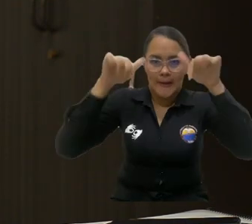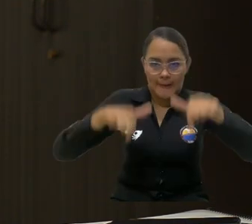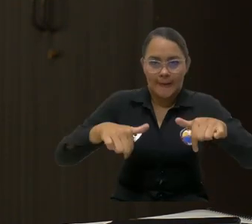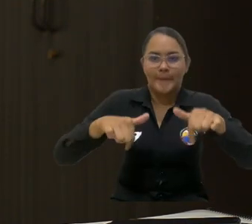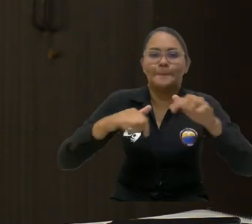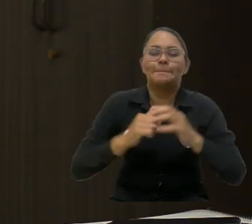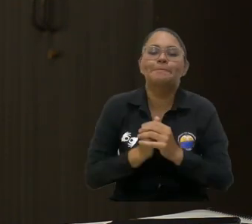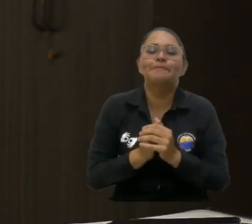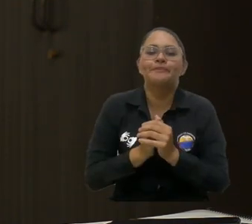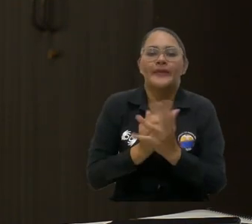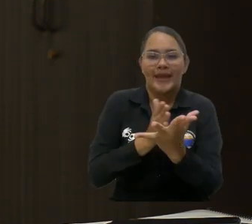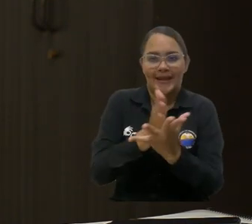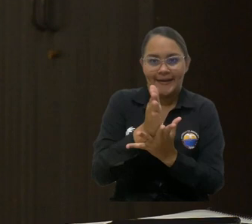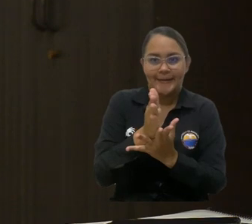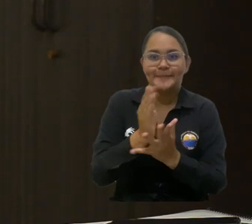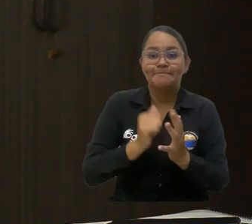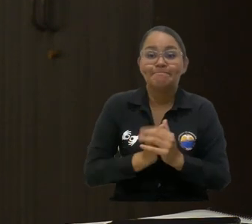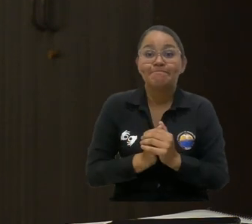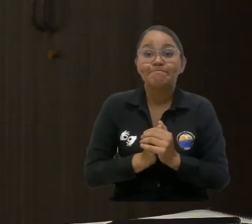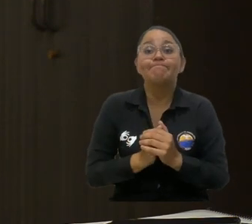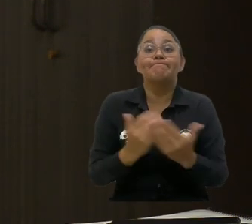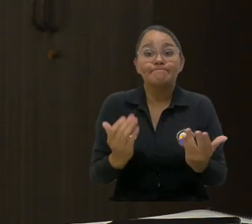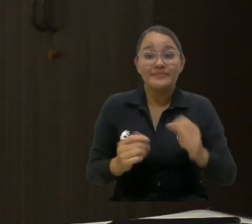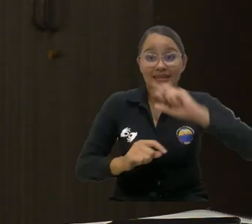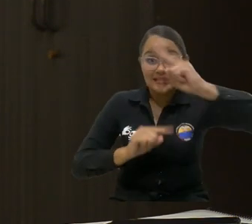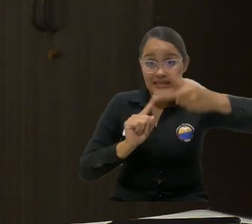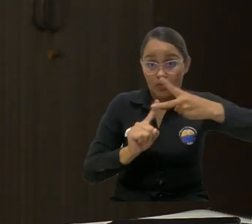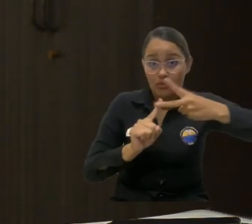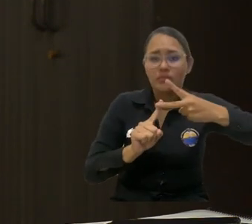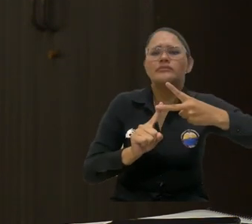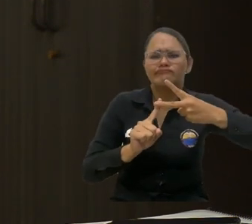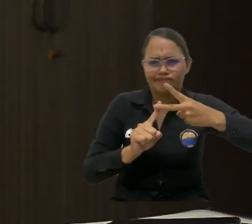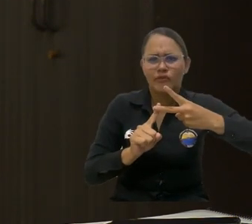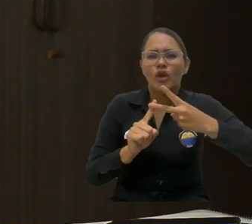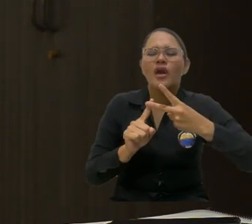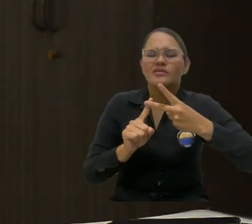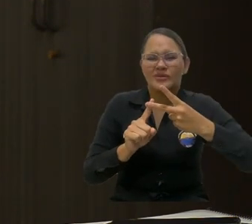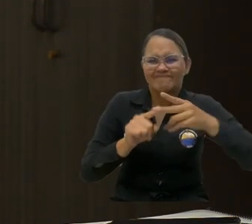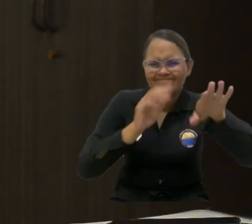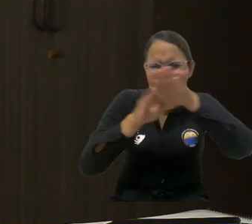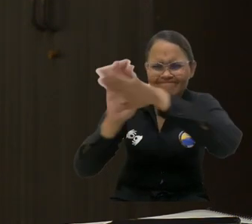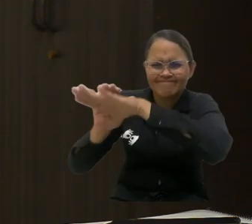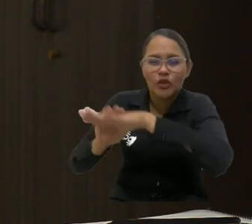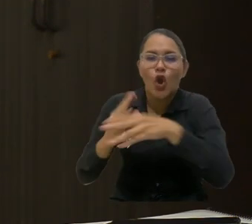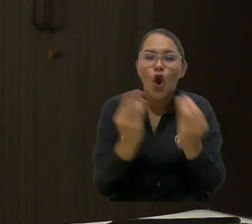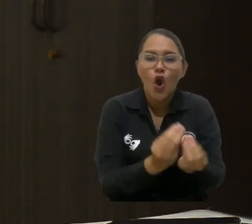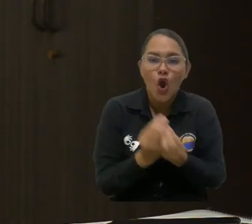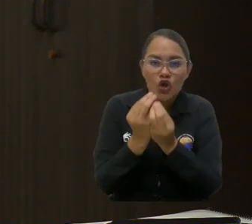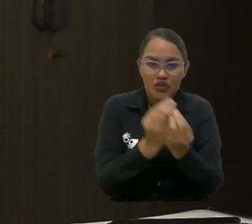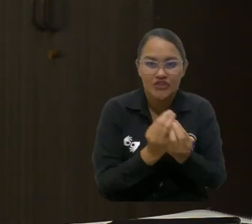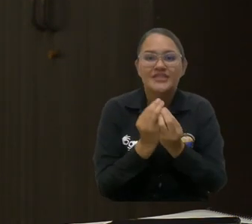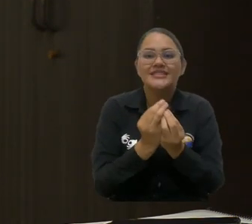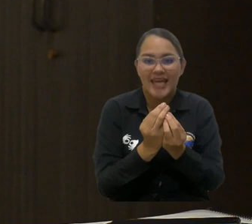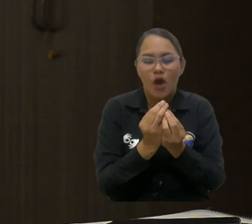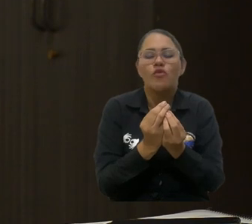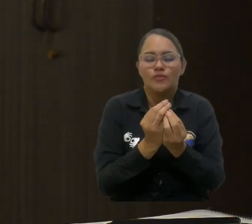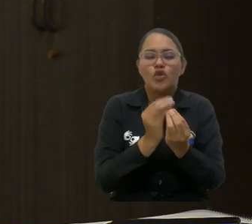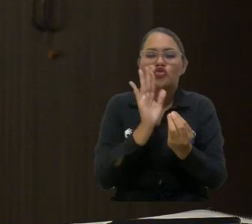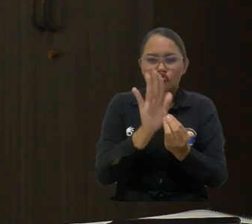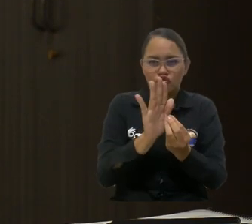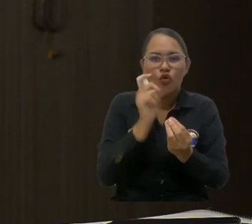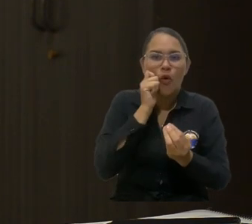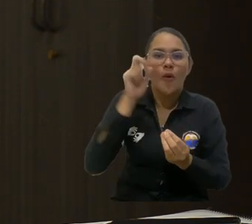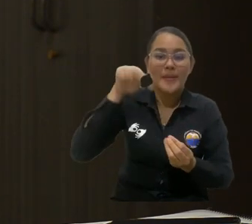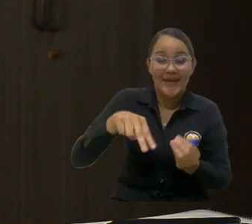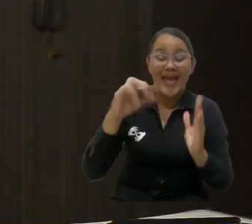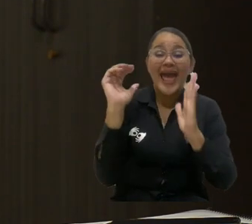académica. Segundo, con base en lo anterior, se convocó a Consejo de Facultad de Humanidades y mediante acta